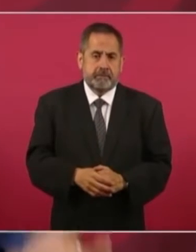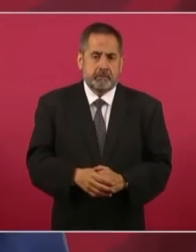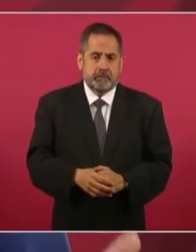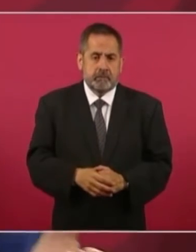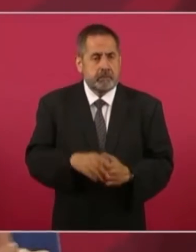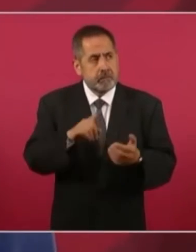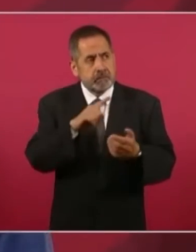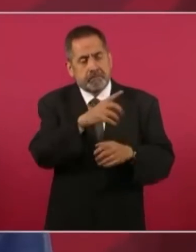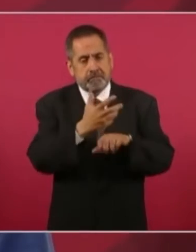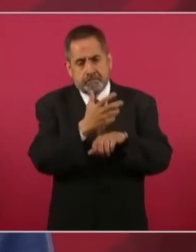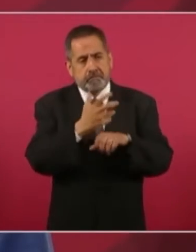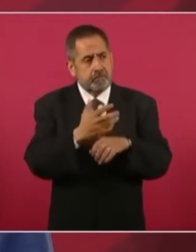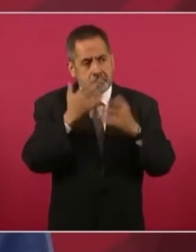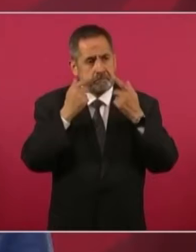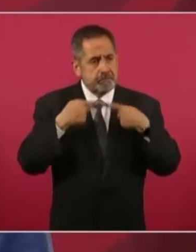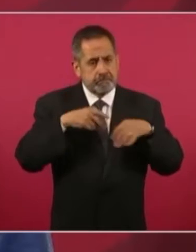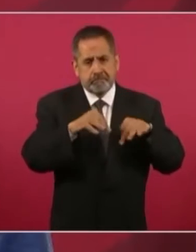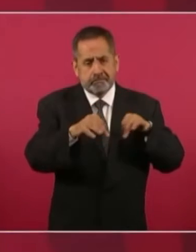en Estados Unidos